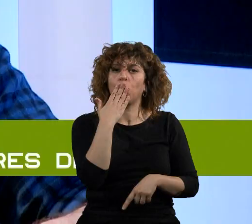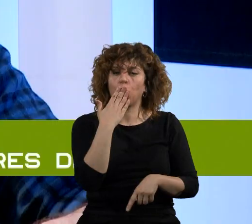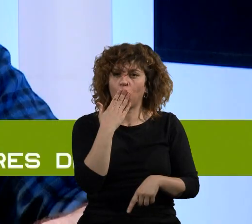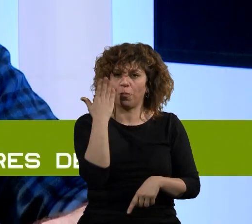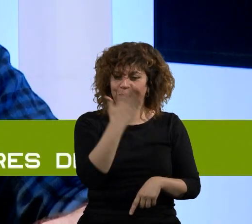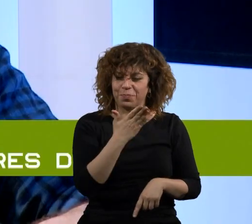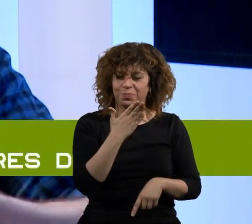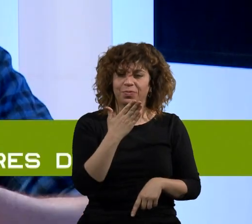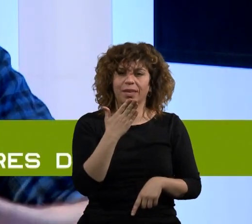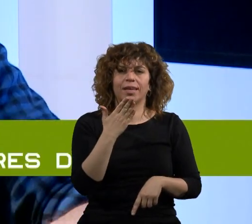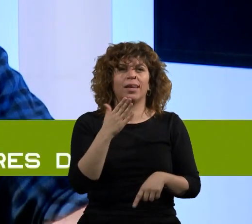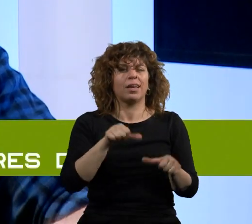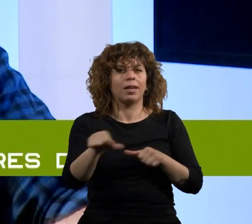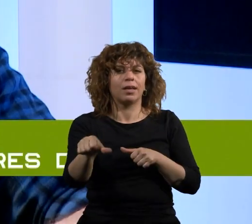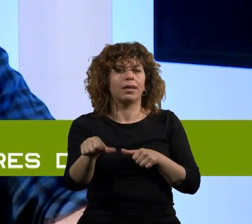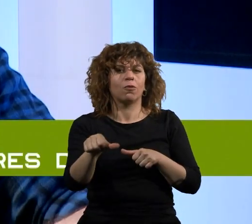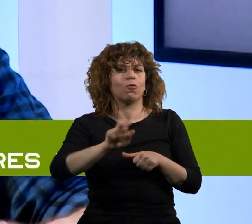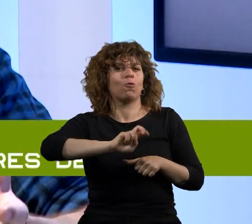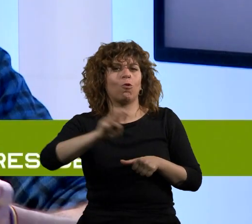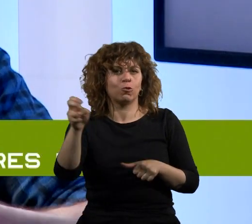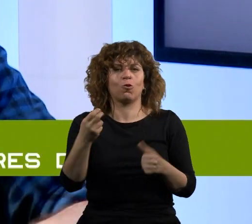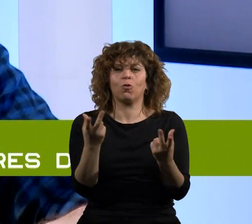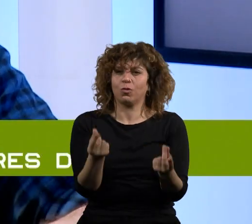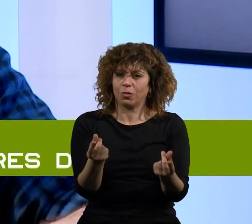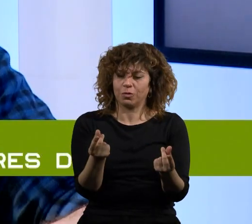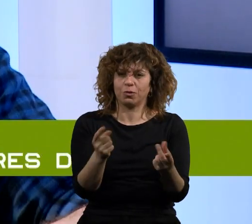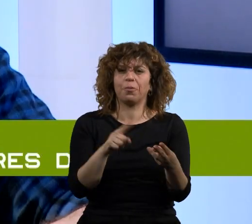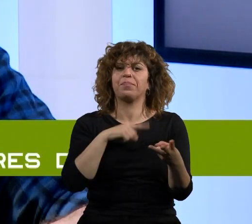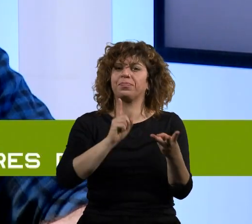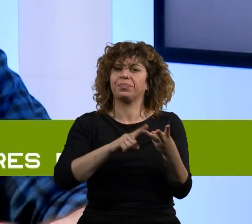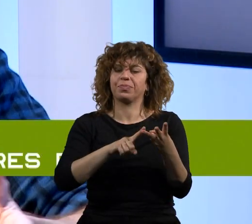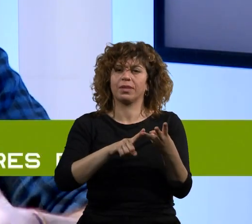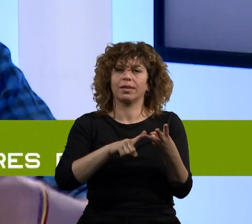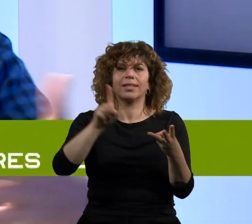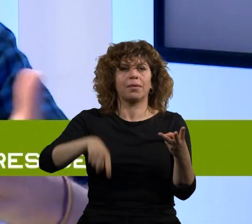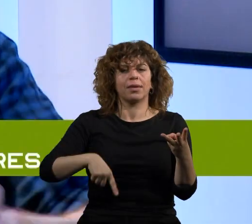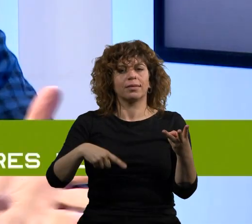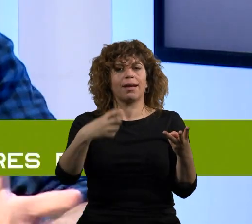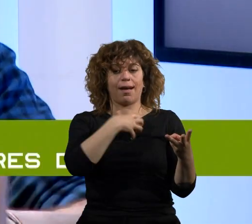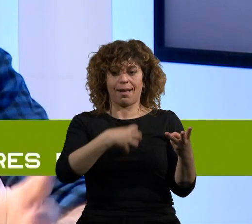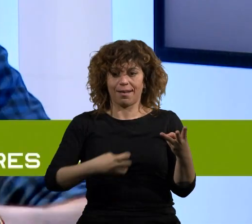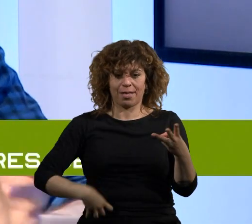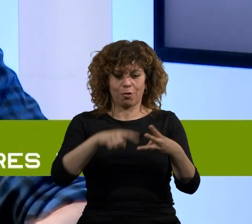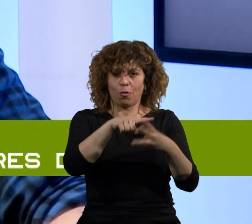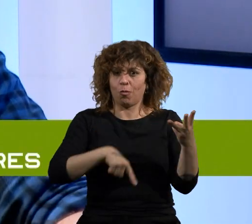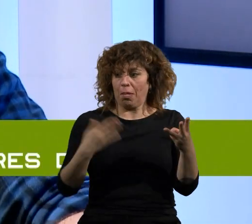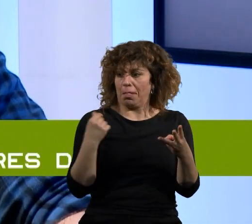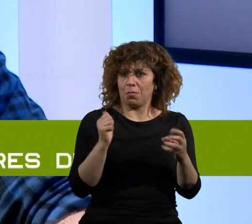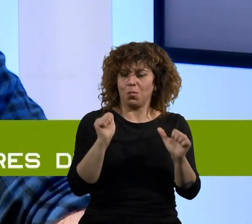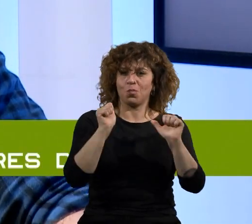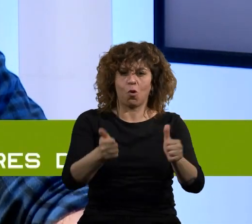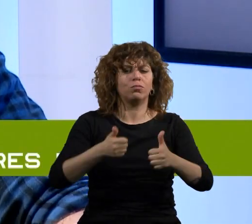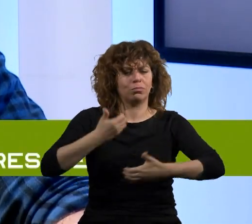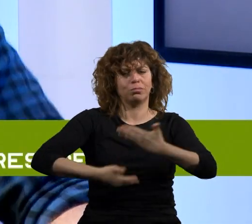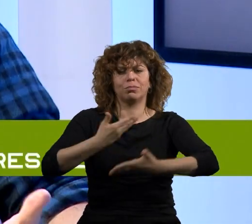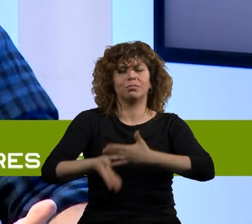Ahora, de momento, tengo ya para hacer en Batalla de Clavijo, aquí en Logroño, en el Celso Díaz de Arnedo. Y bueno, pues acabamos de empezar, ¿eh? Entonces esto